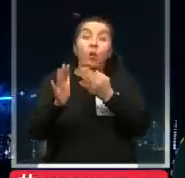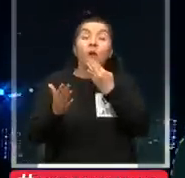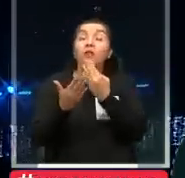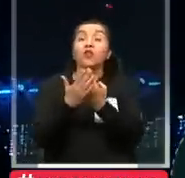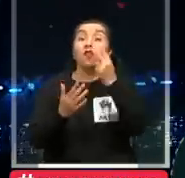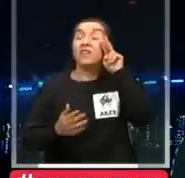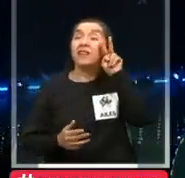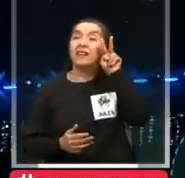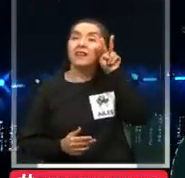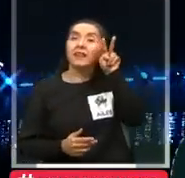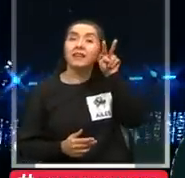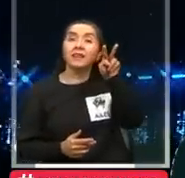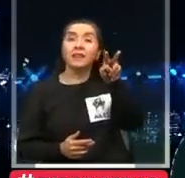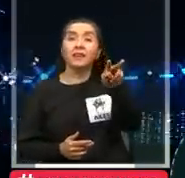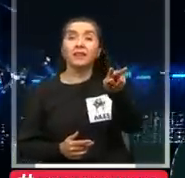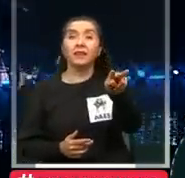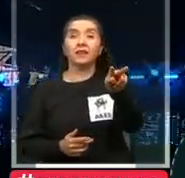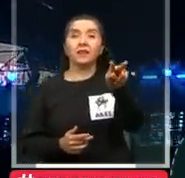Cuando lo ve.